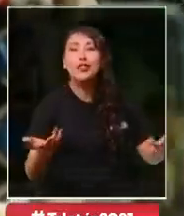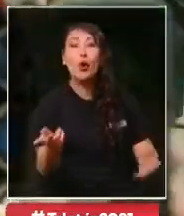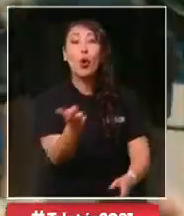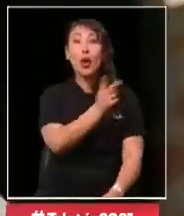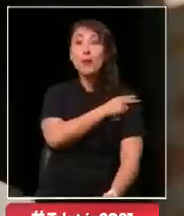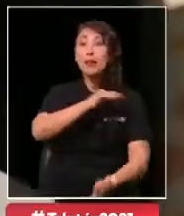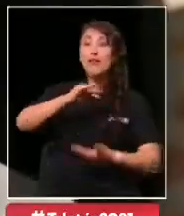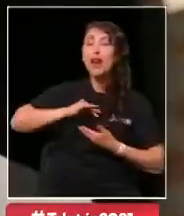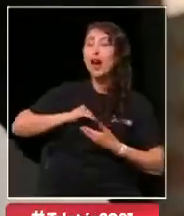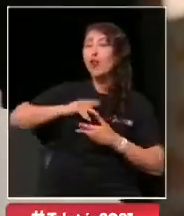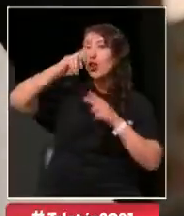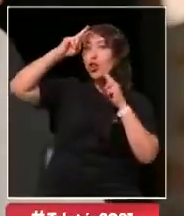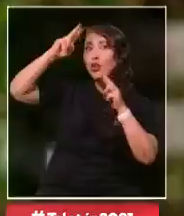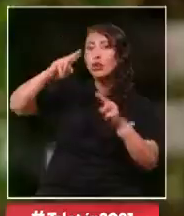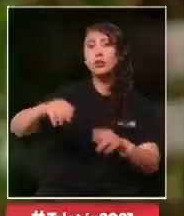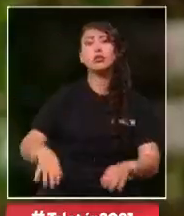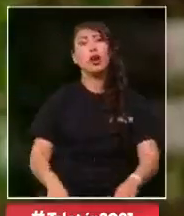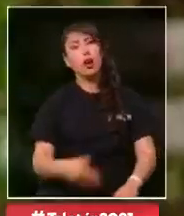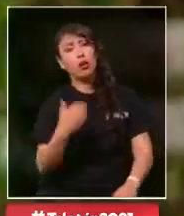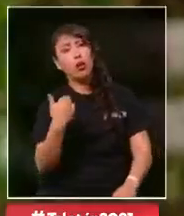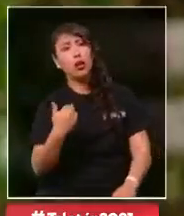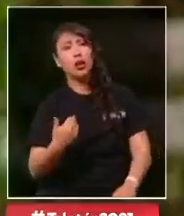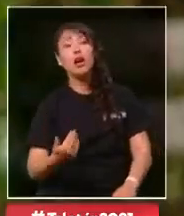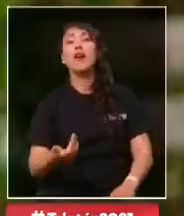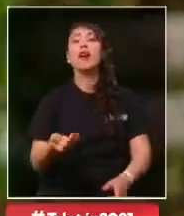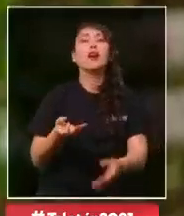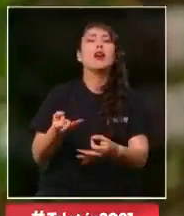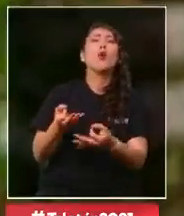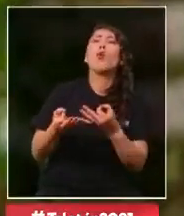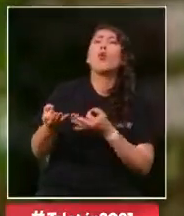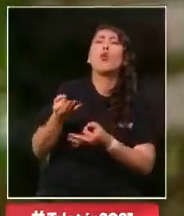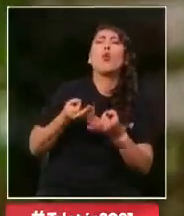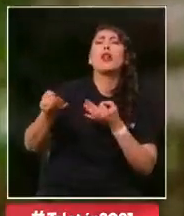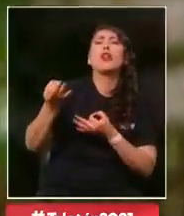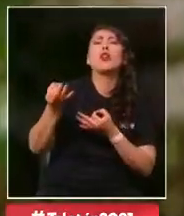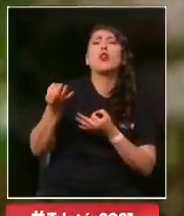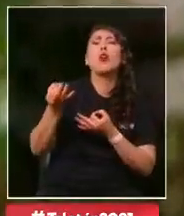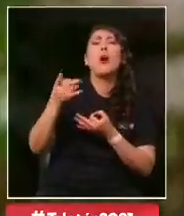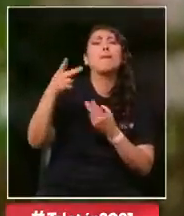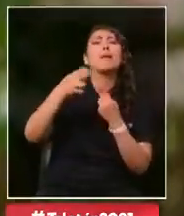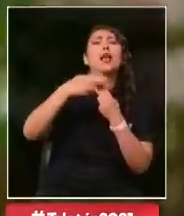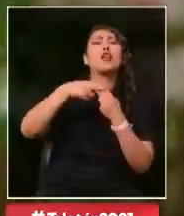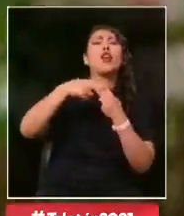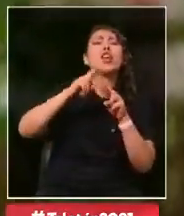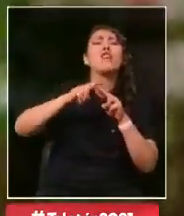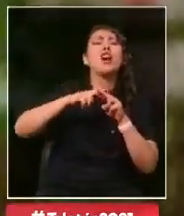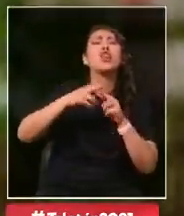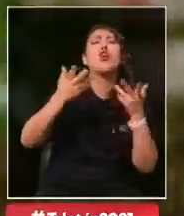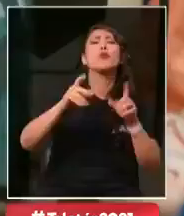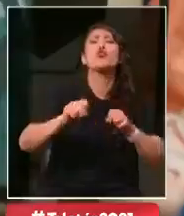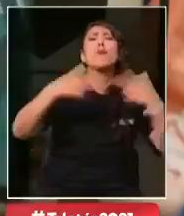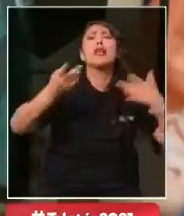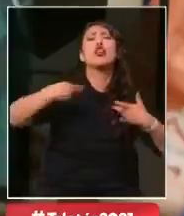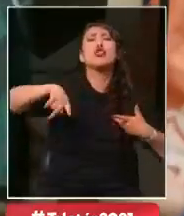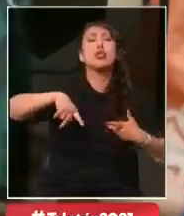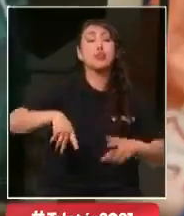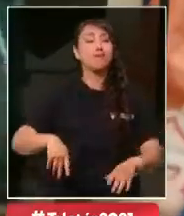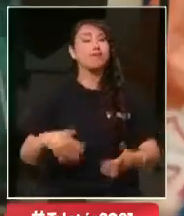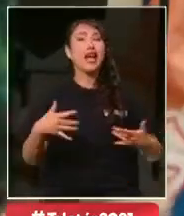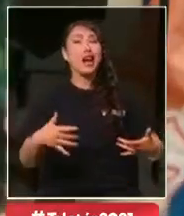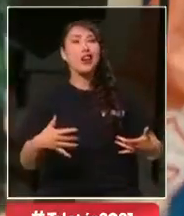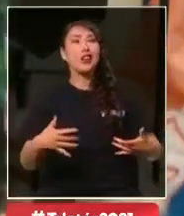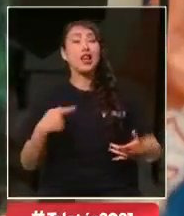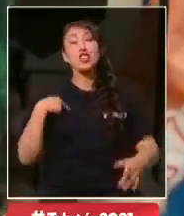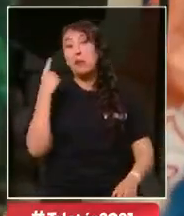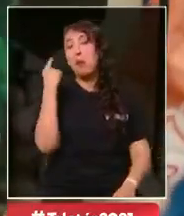Capitán, qué honor. Hola. No, bueno, cuéntanos. ¿Qué es lo que vas a hacer para la Teletón? ¿Cómo nos vas a sorprender? Ahora mismo